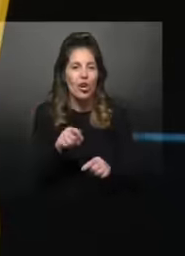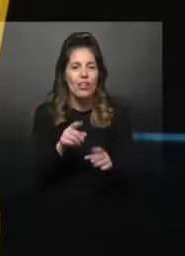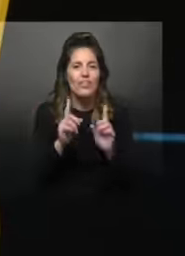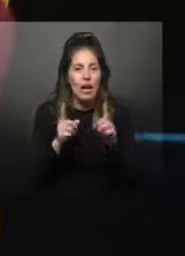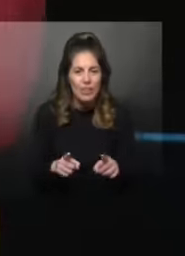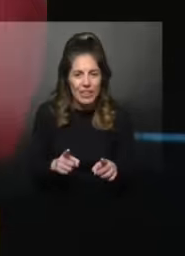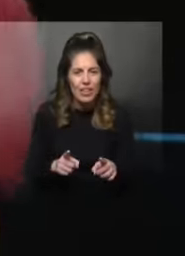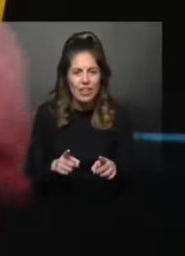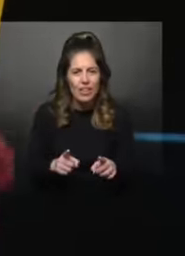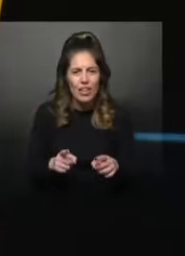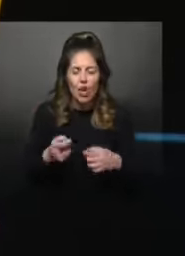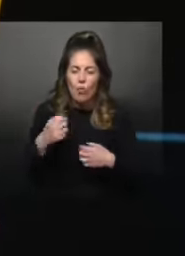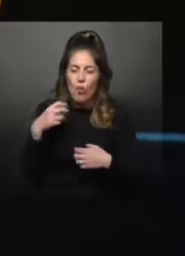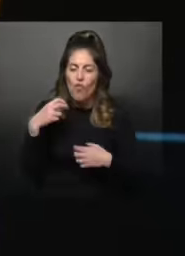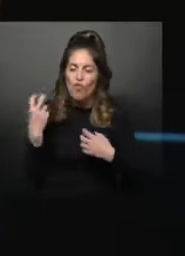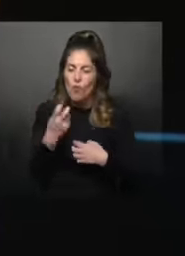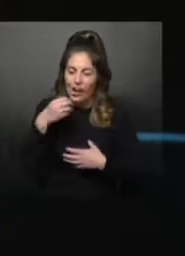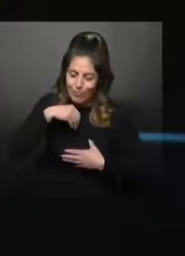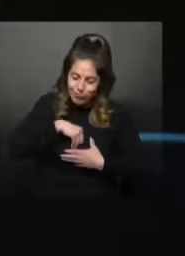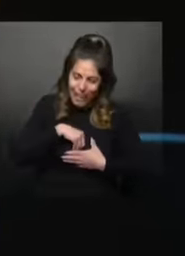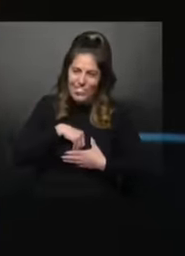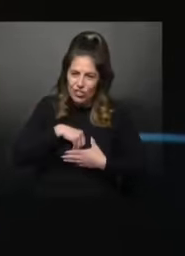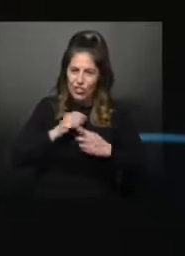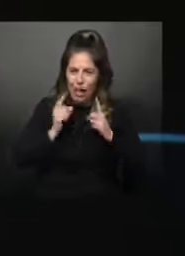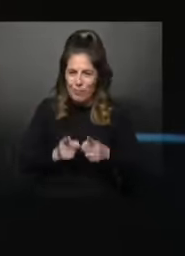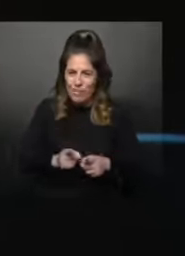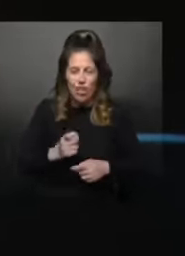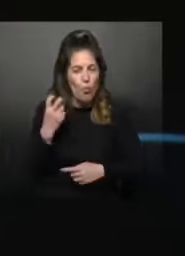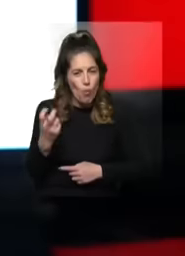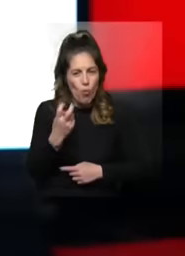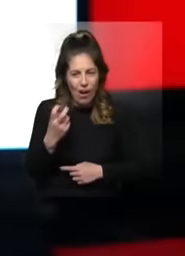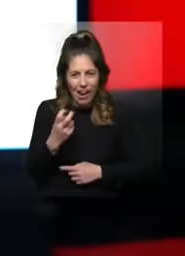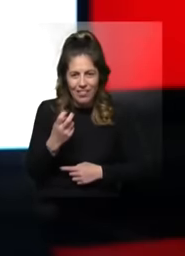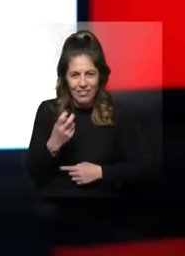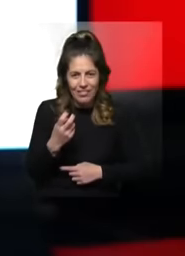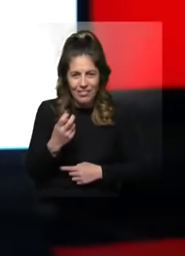también buscar el propio camino. ¿Sí? Yo creo que ellos están